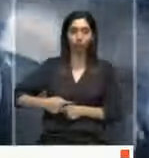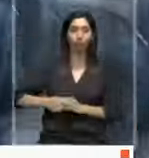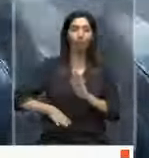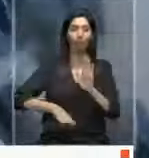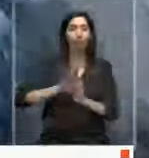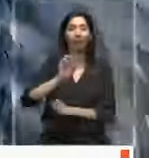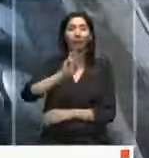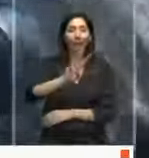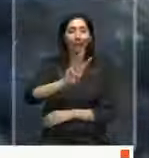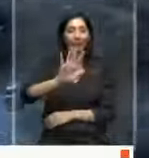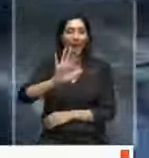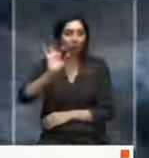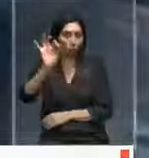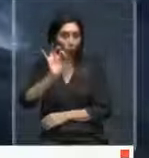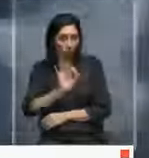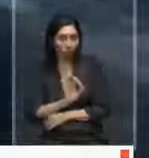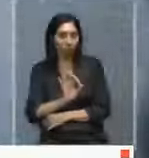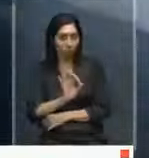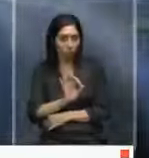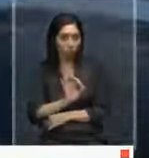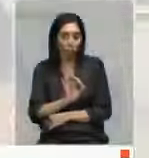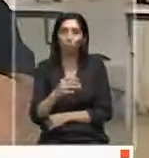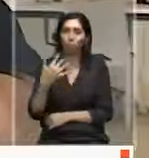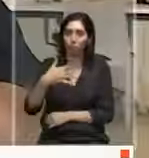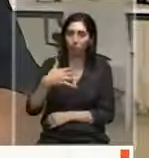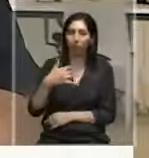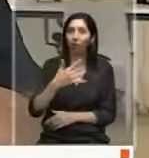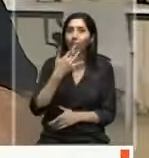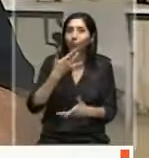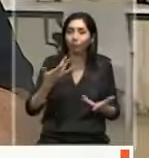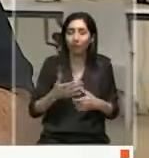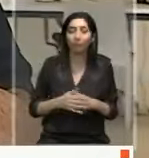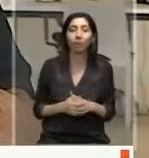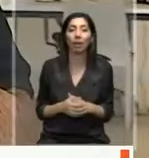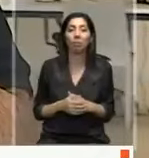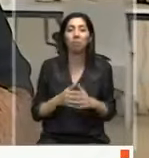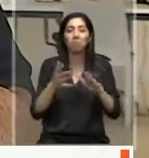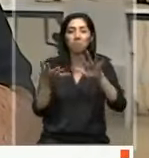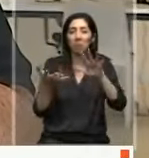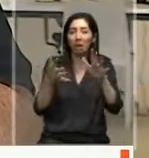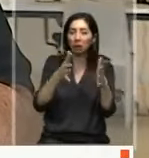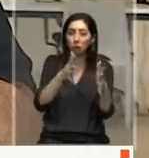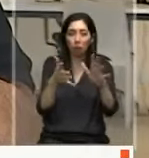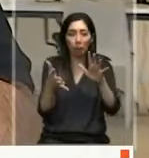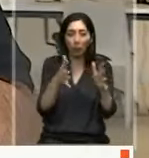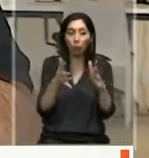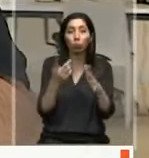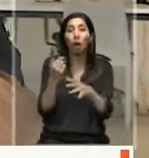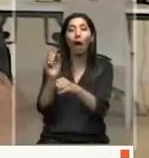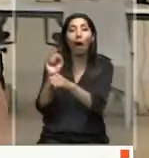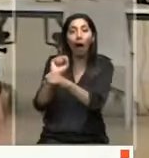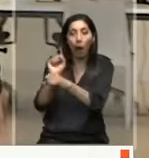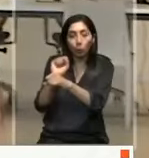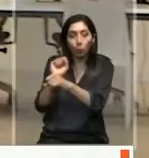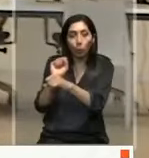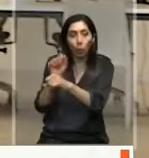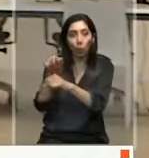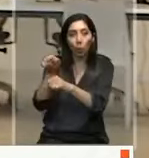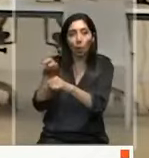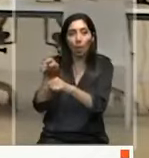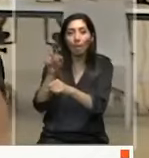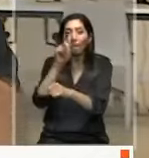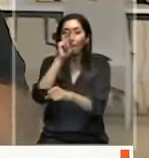35%. Hay algo que es clave en este crecimiento. Promedio, estamos hablando de que un auto con un equipamiento